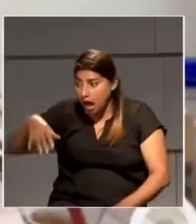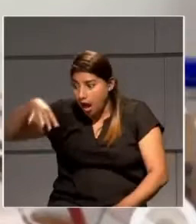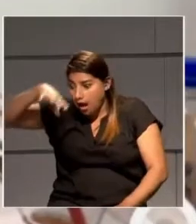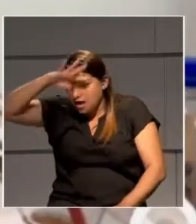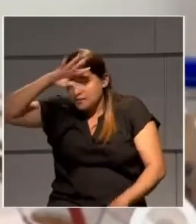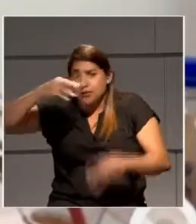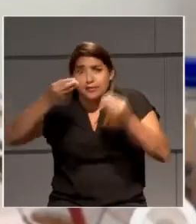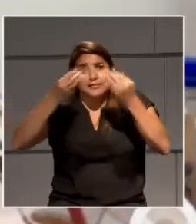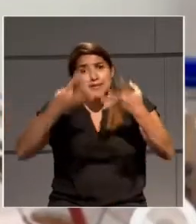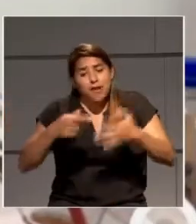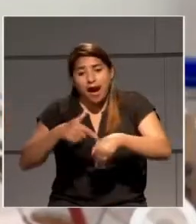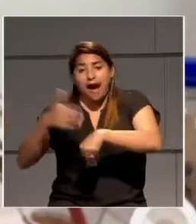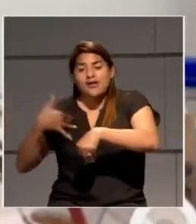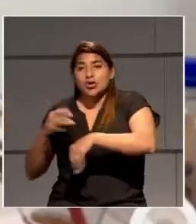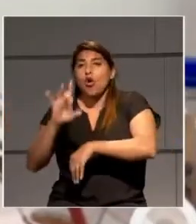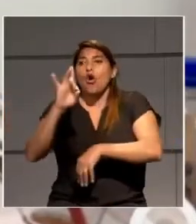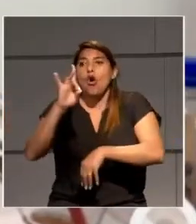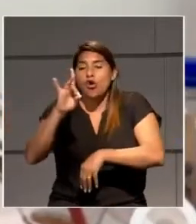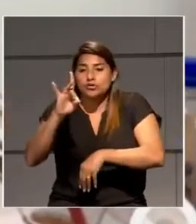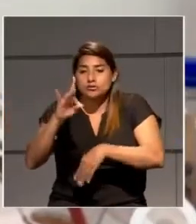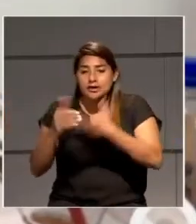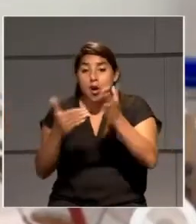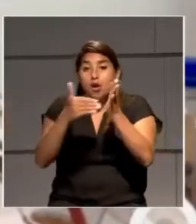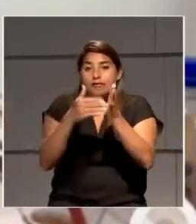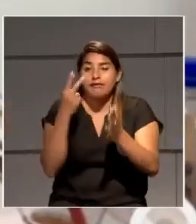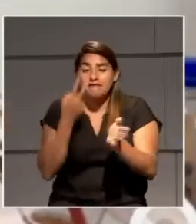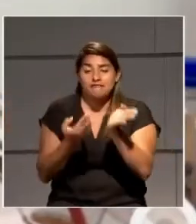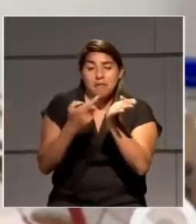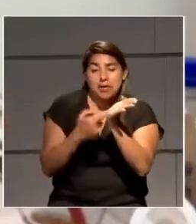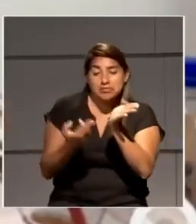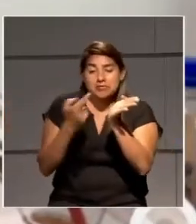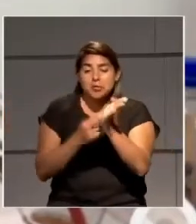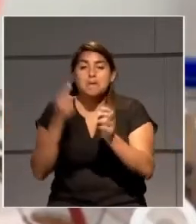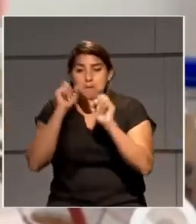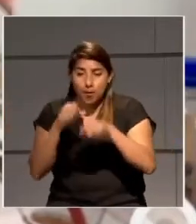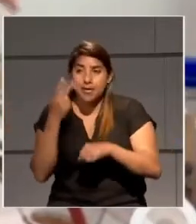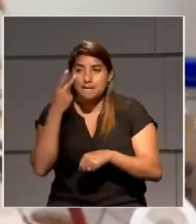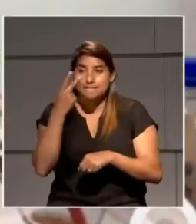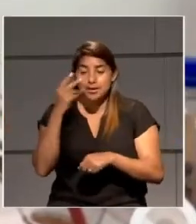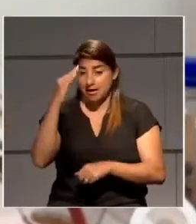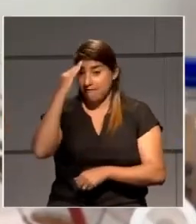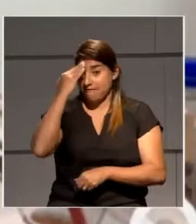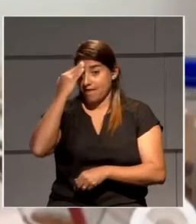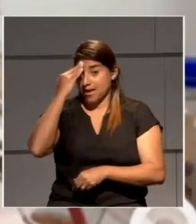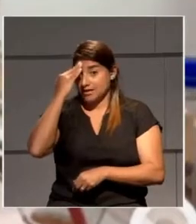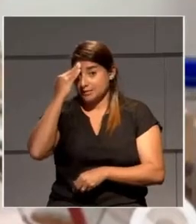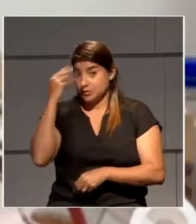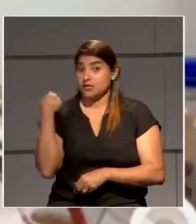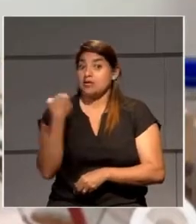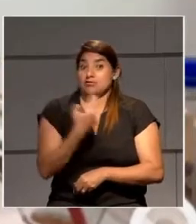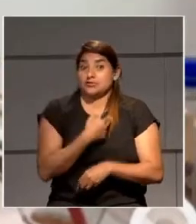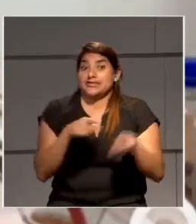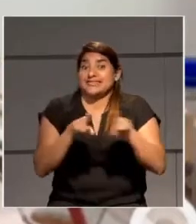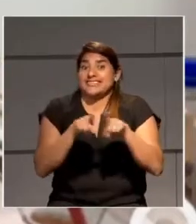La vez pasada hicimos 8. Y si los quieren volver a ver, están en el Facebook. Y